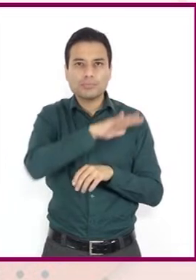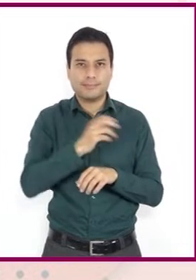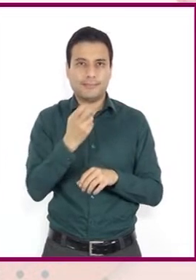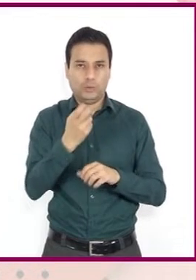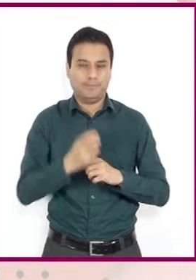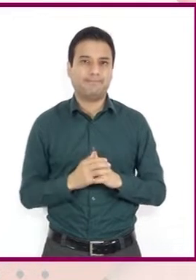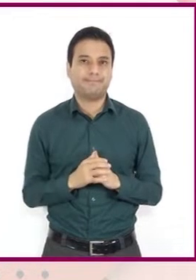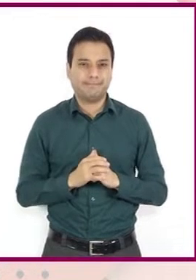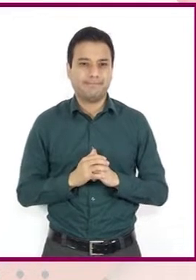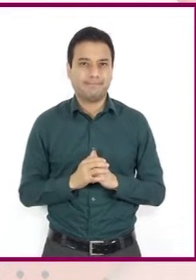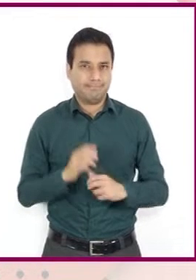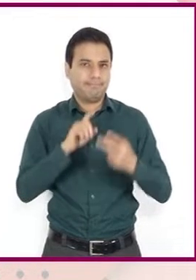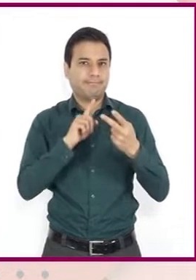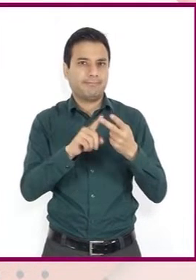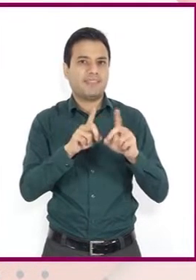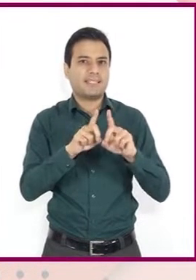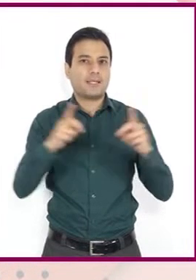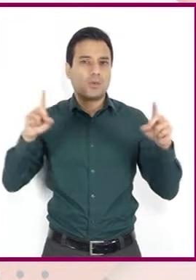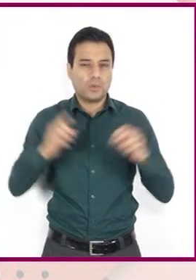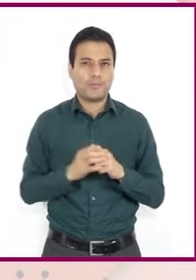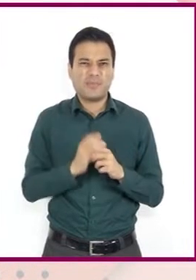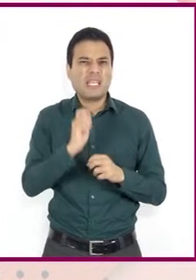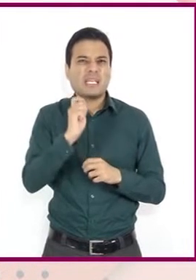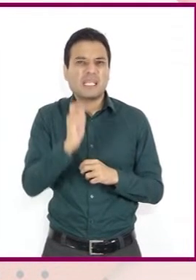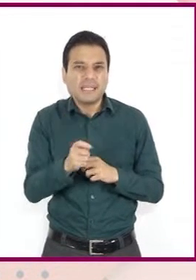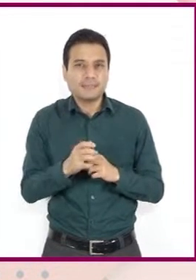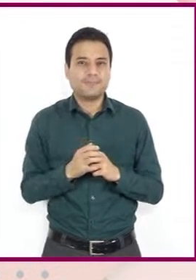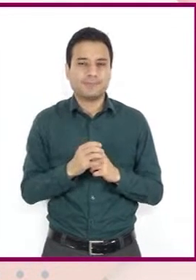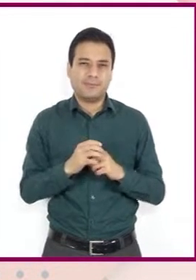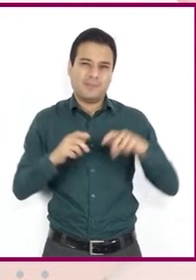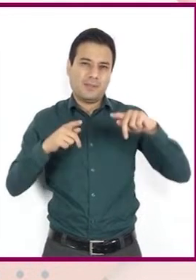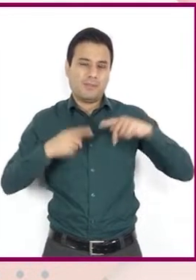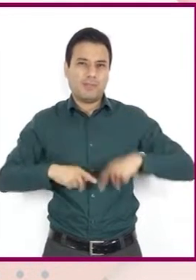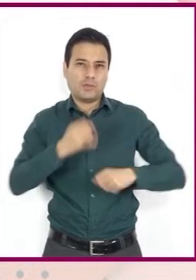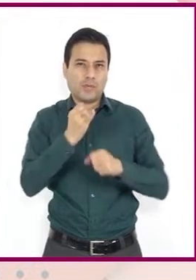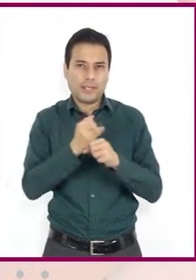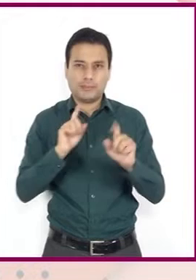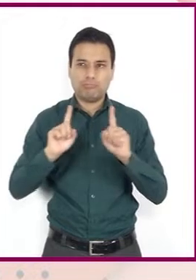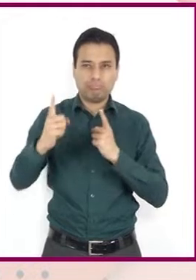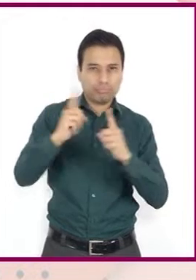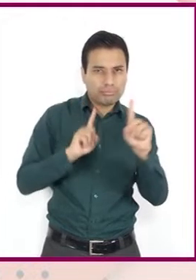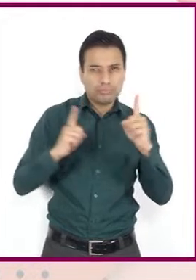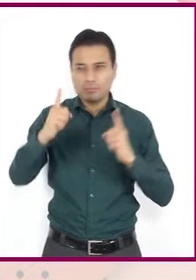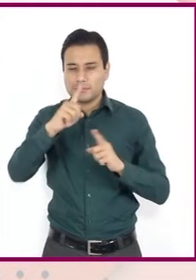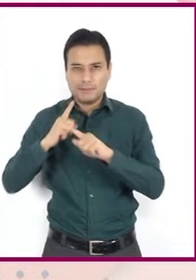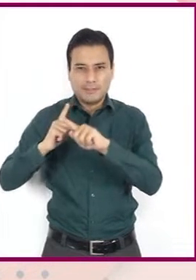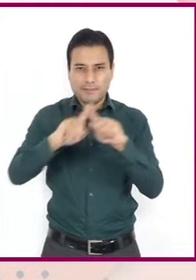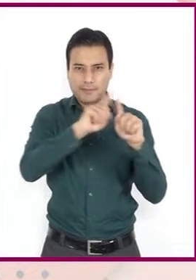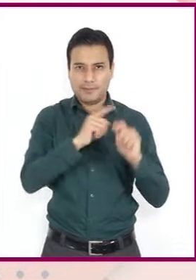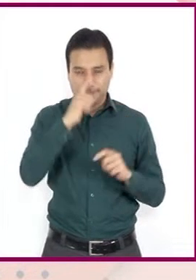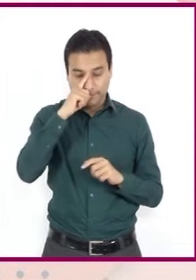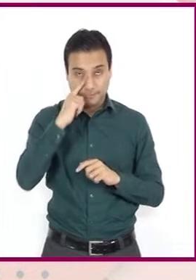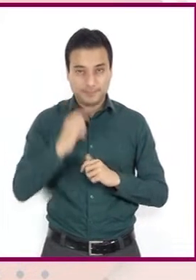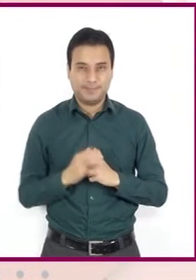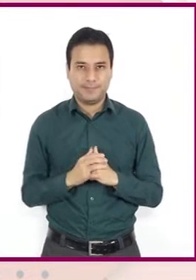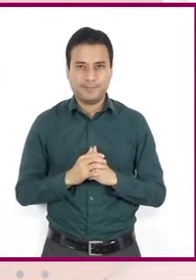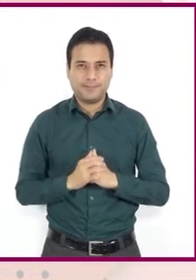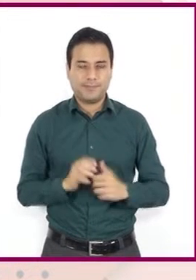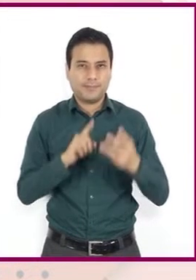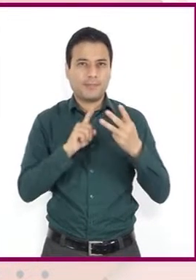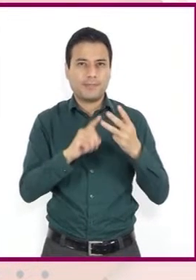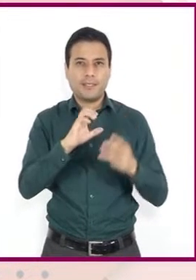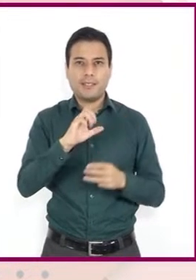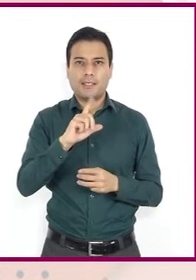conflicto. Desarrollo, muestra la serie de acciones que se encadenan para formar la historia.